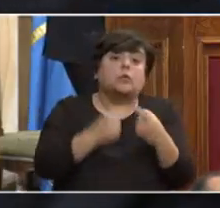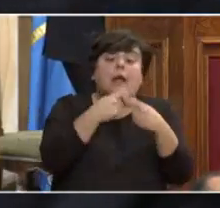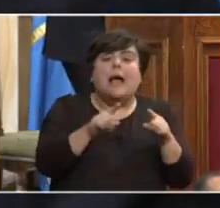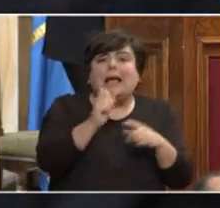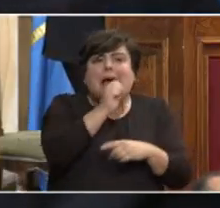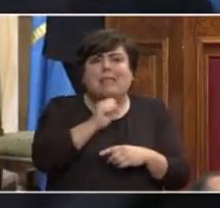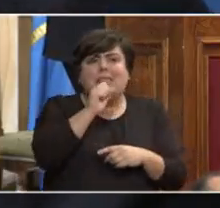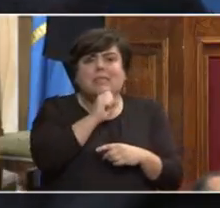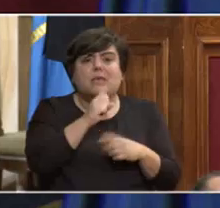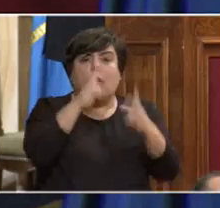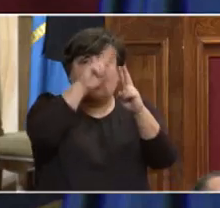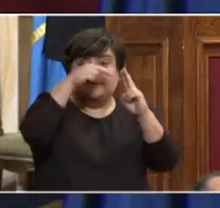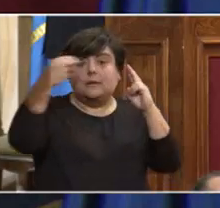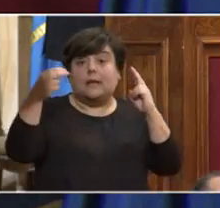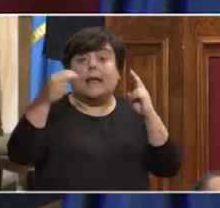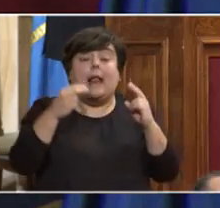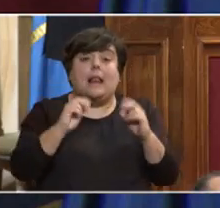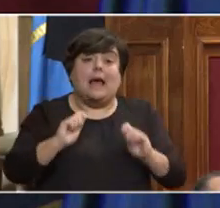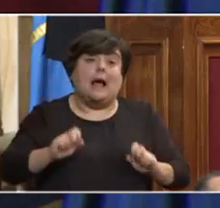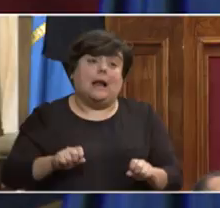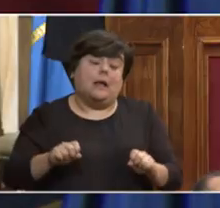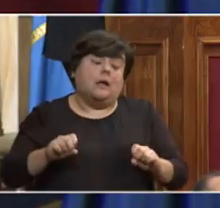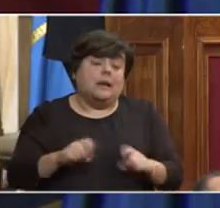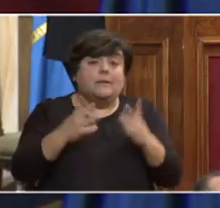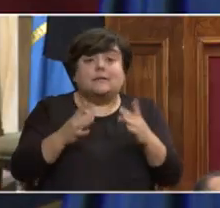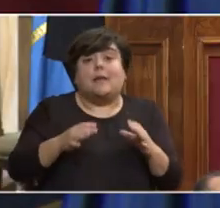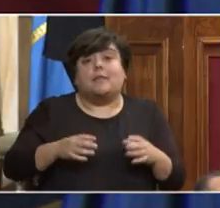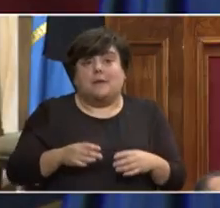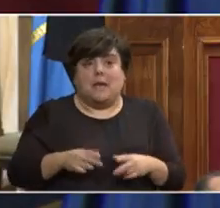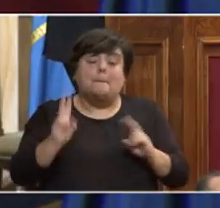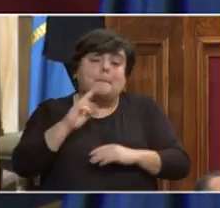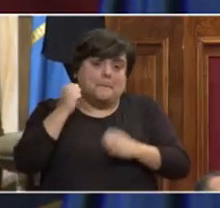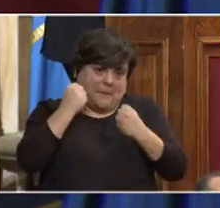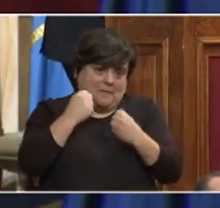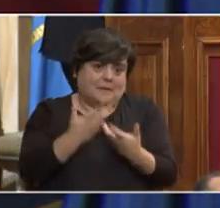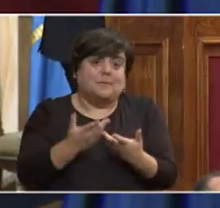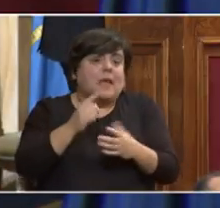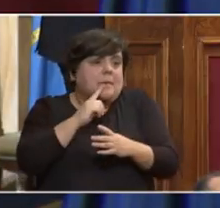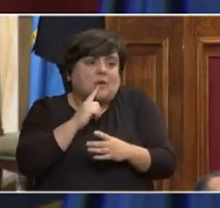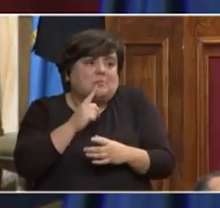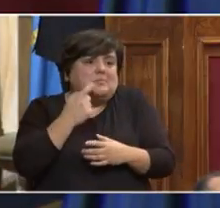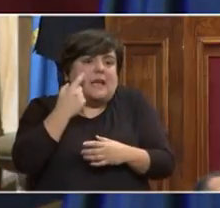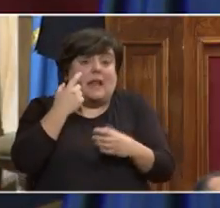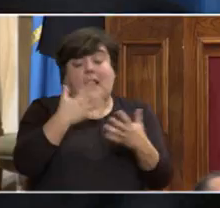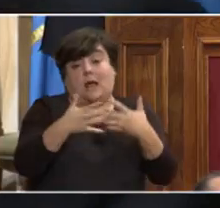estrenarse, titulada Viva la libertad. Lamentablemente no se ha conservado el nombre del poeta ni el